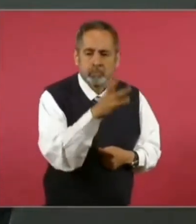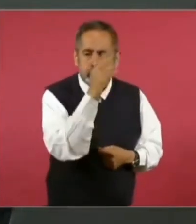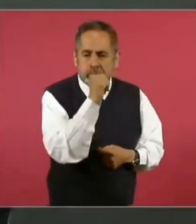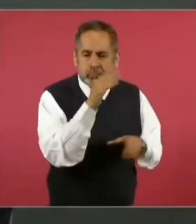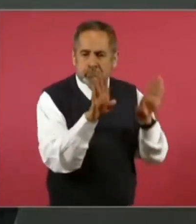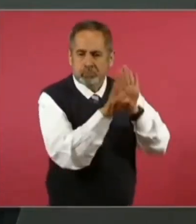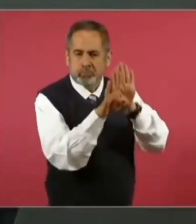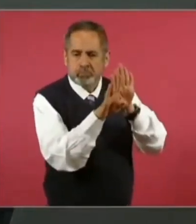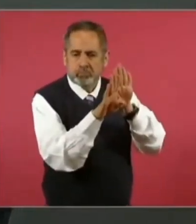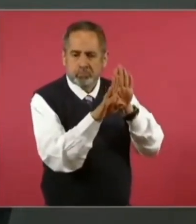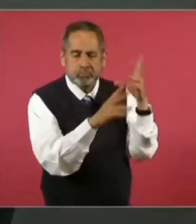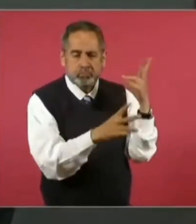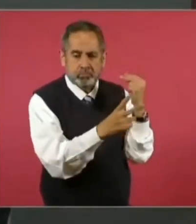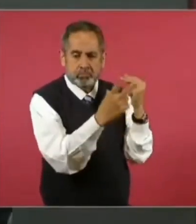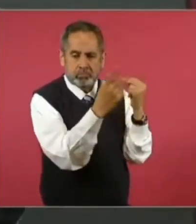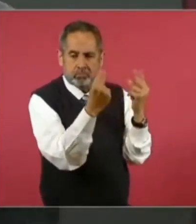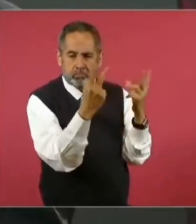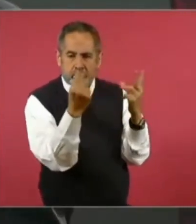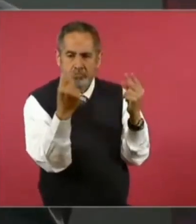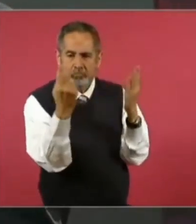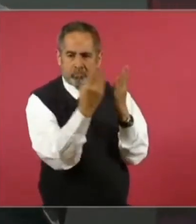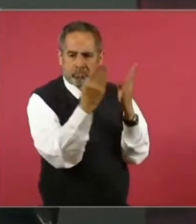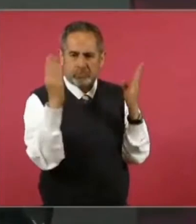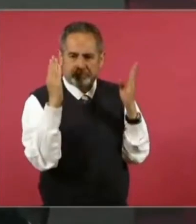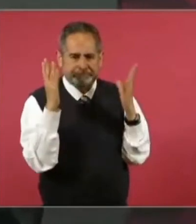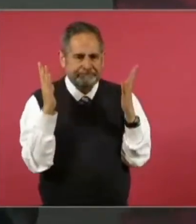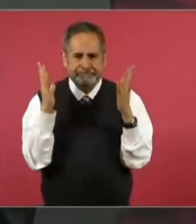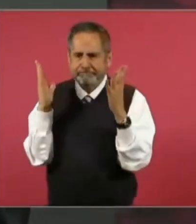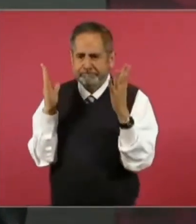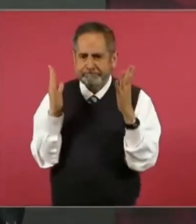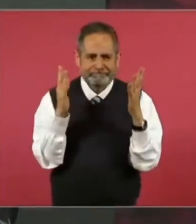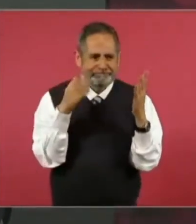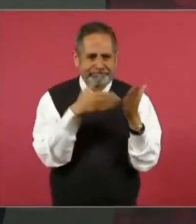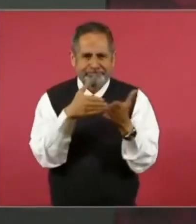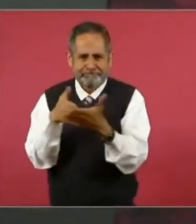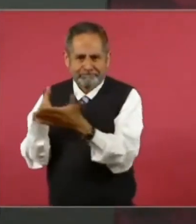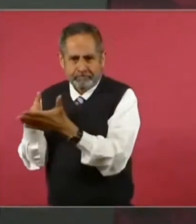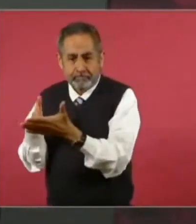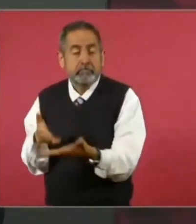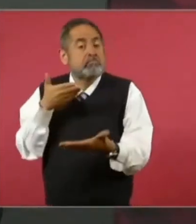ni de réplica, ¿no? Ahora no. Ahora